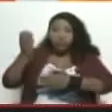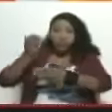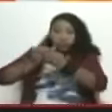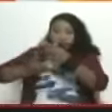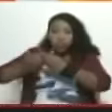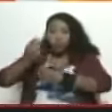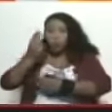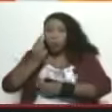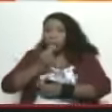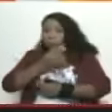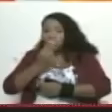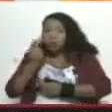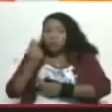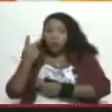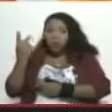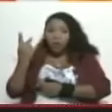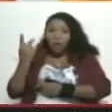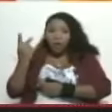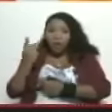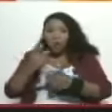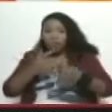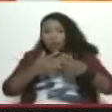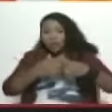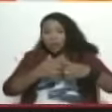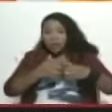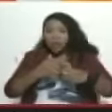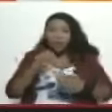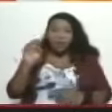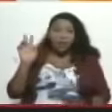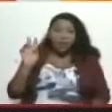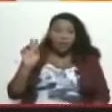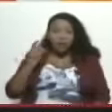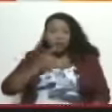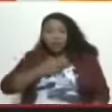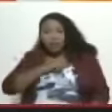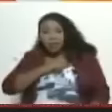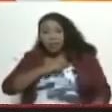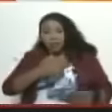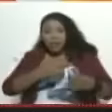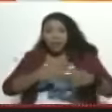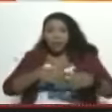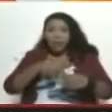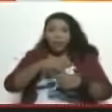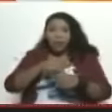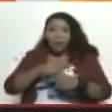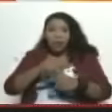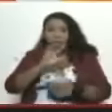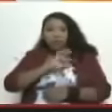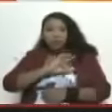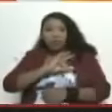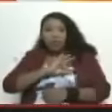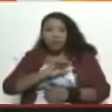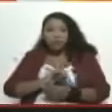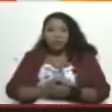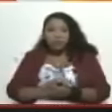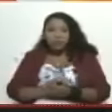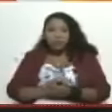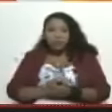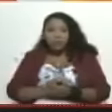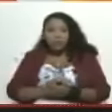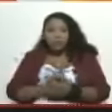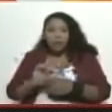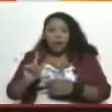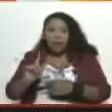compromiso que Repsol ha demostrado con este país, no solamente con la industria, sino con la sociedad que nos acoge para hacer